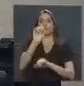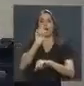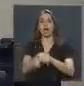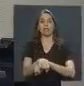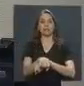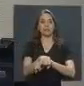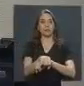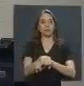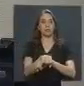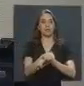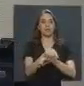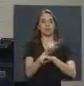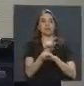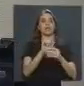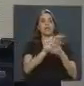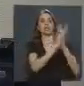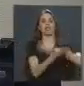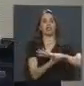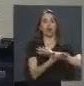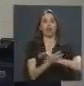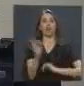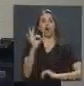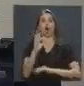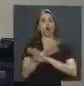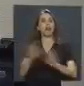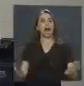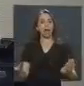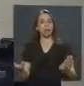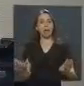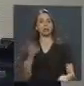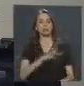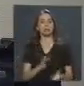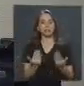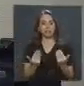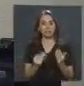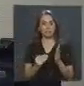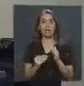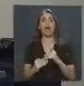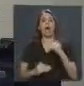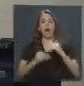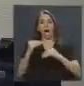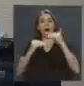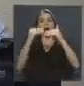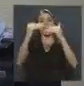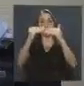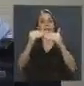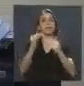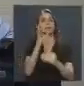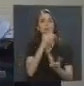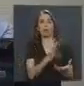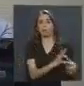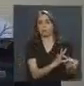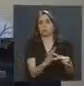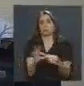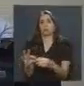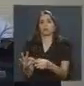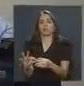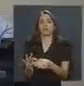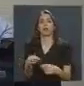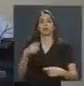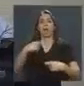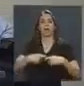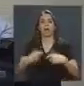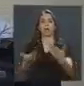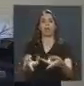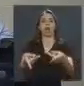pretensiones maximalistas del todo o nada. Chile necesita avanzar y no existe ninguna justificación para negarles este